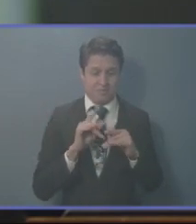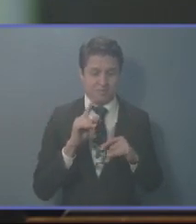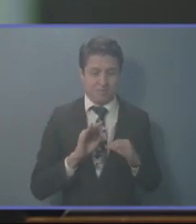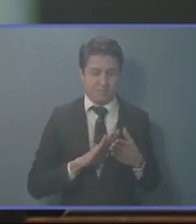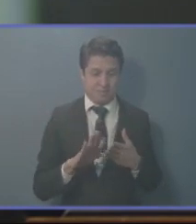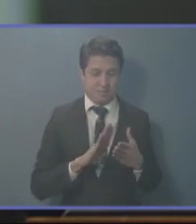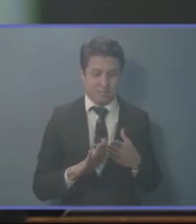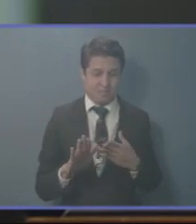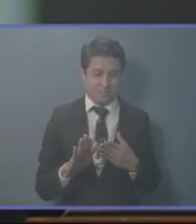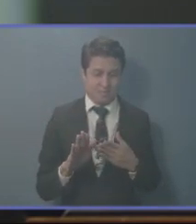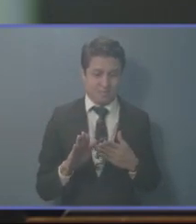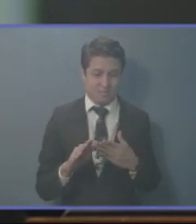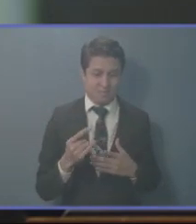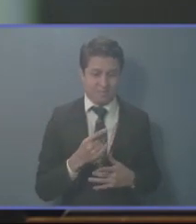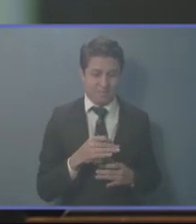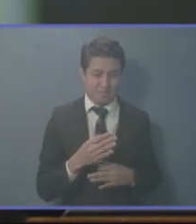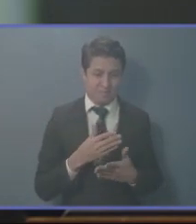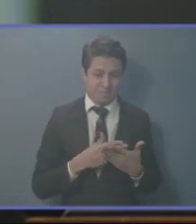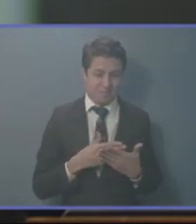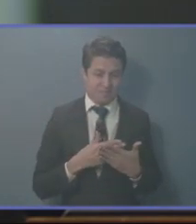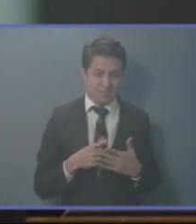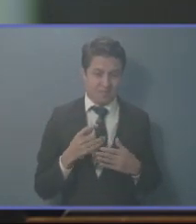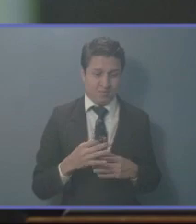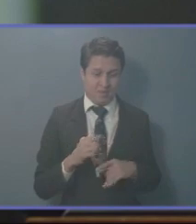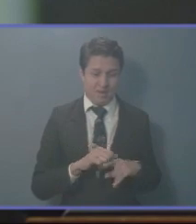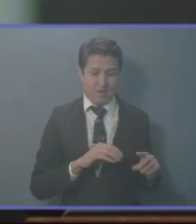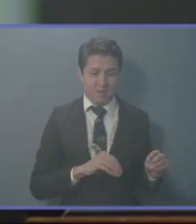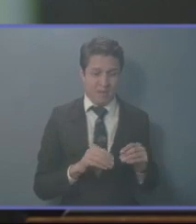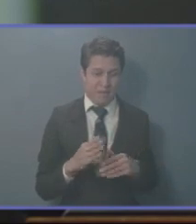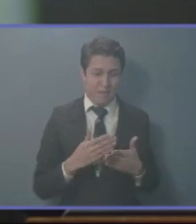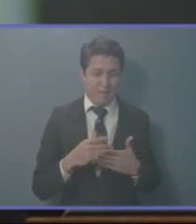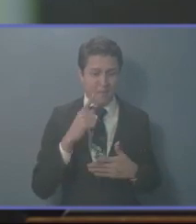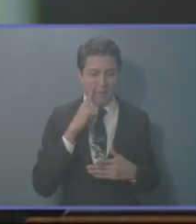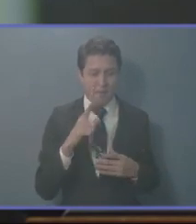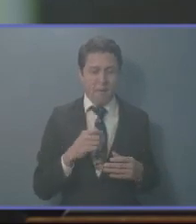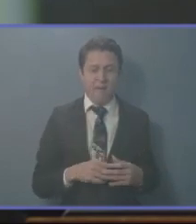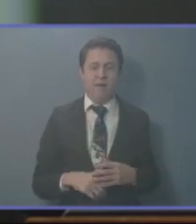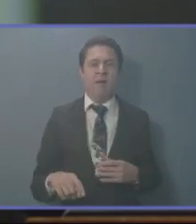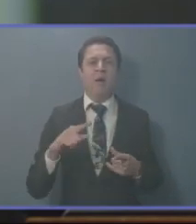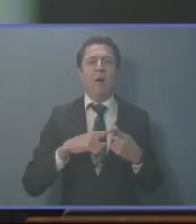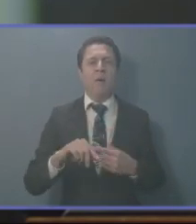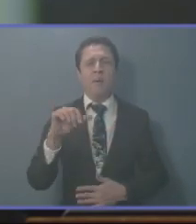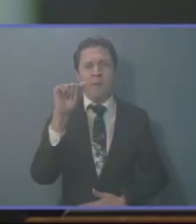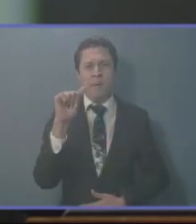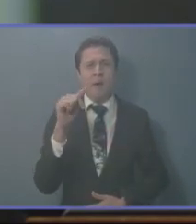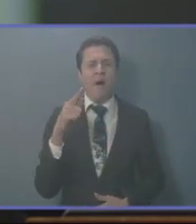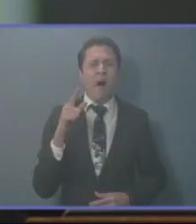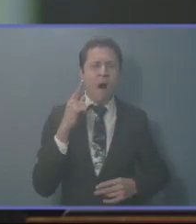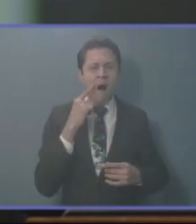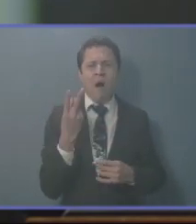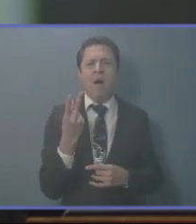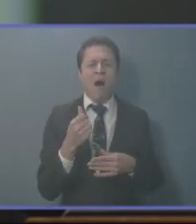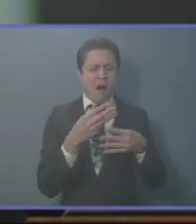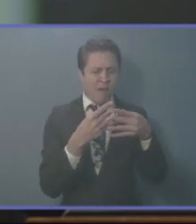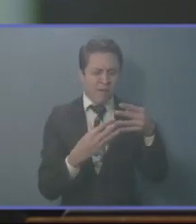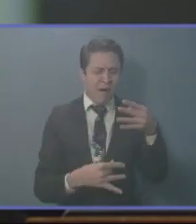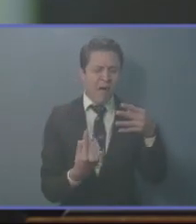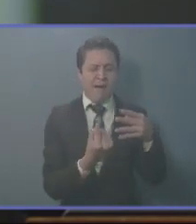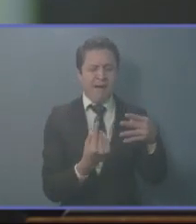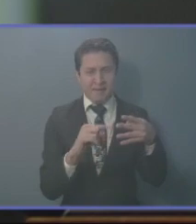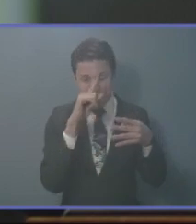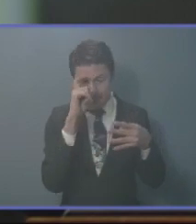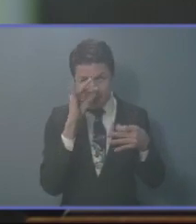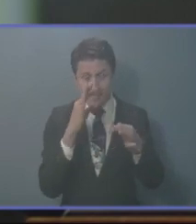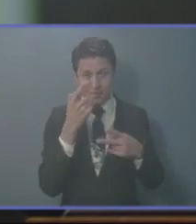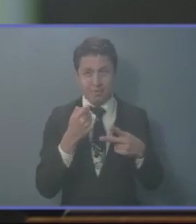por crédito por afectado, se deberán utilizar los siguientes criterios. A. El monto de la planilla del